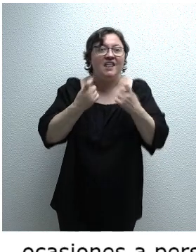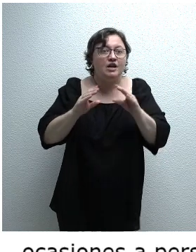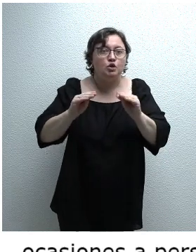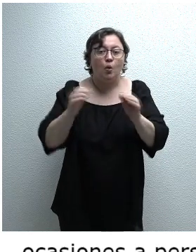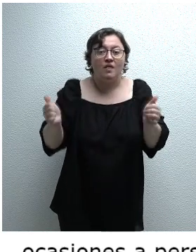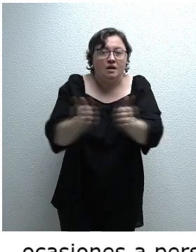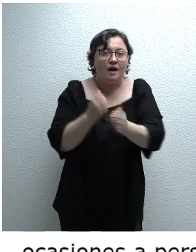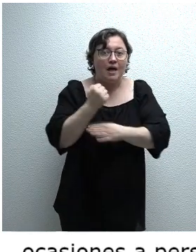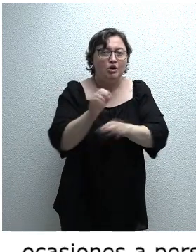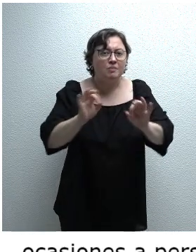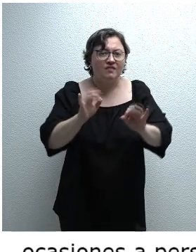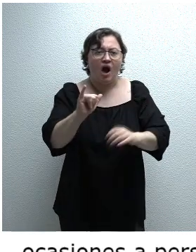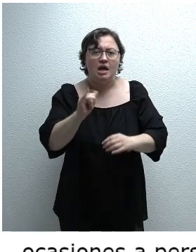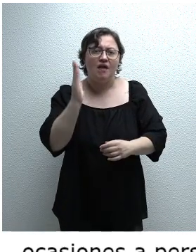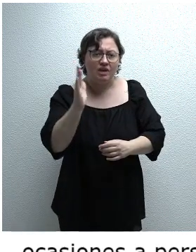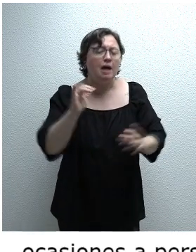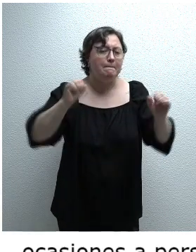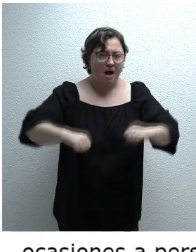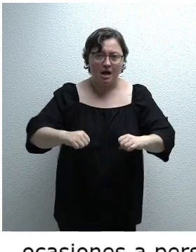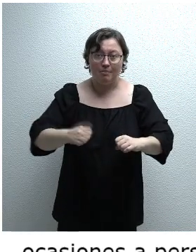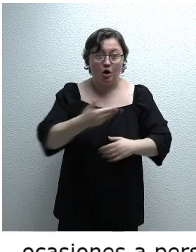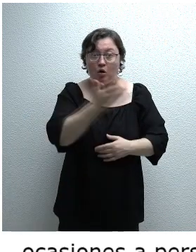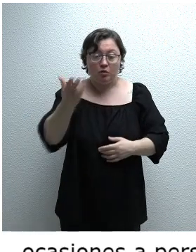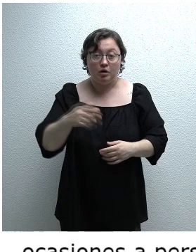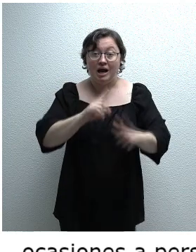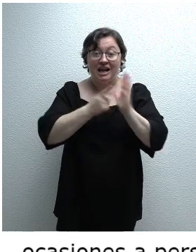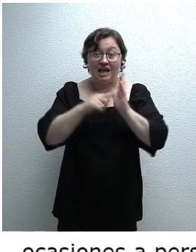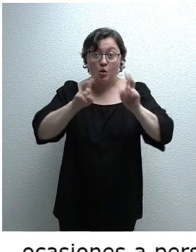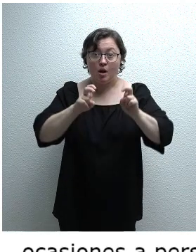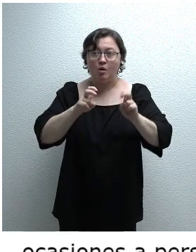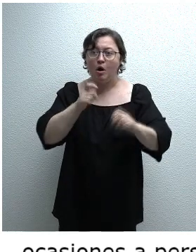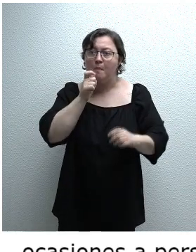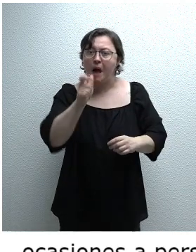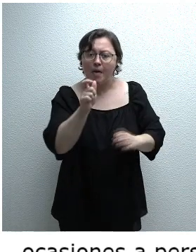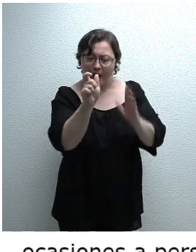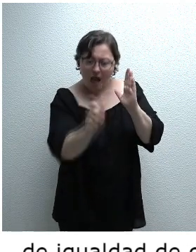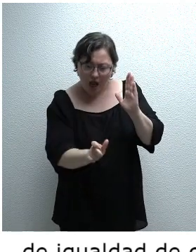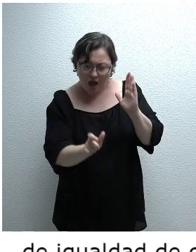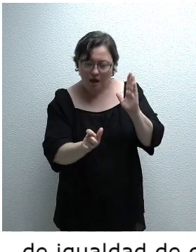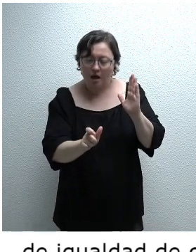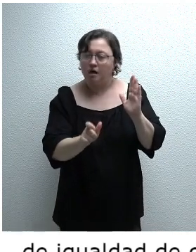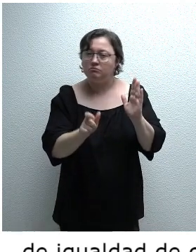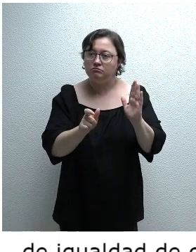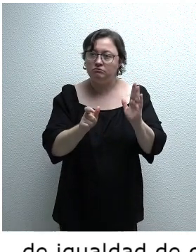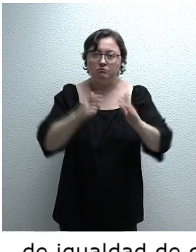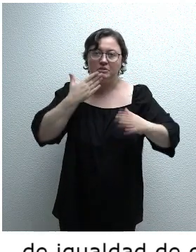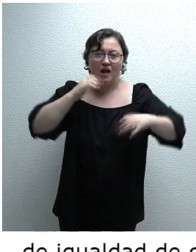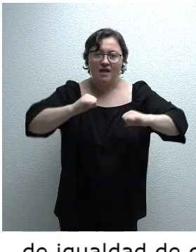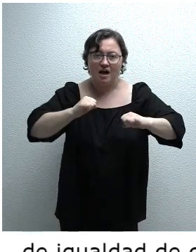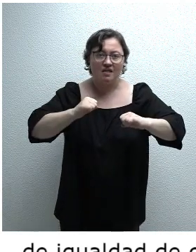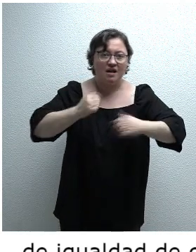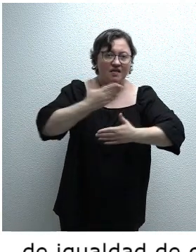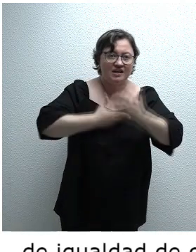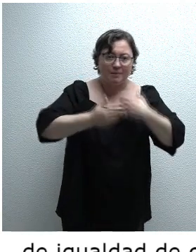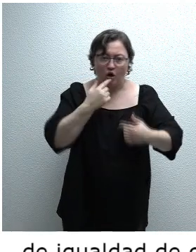de apoyo específico. Debemos tener en cuenta que la nueva legislación elude en la mayoría de las ocasiones hacer referencia a personas con